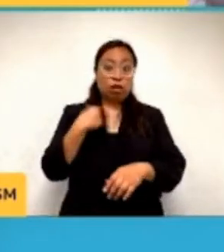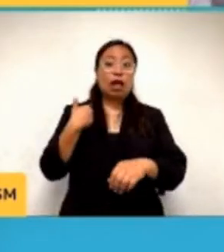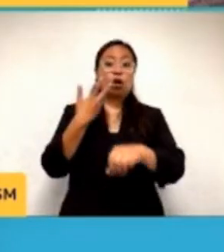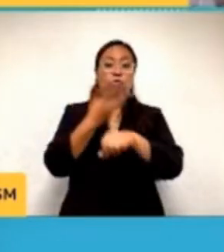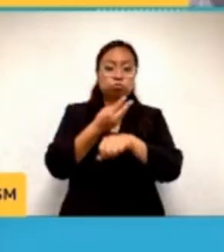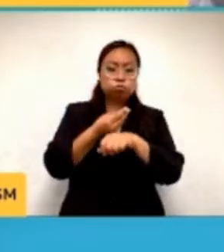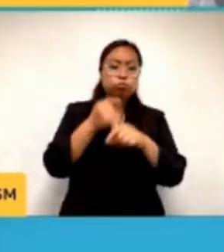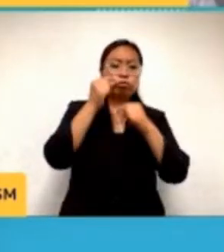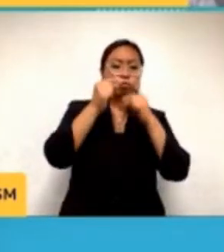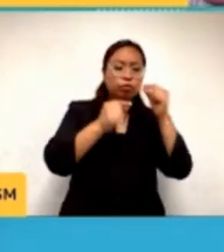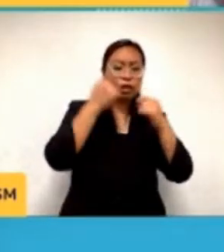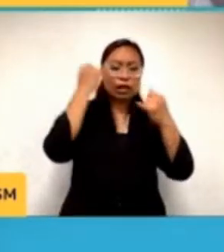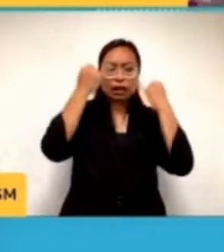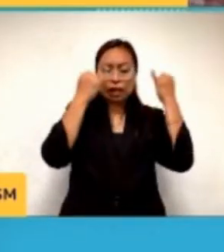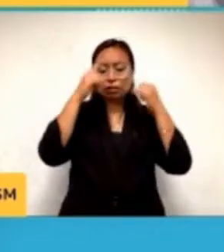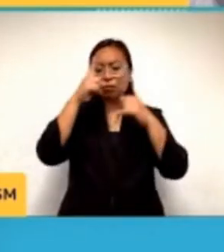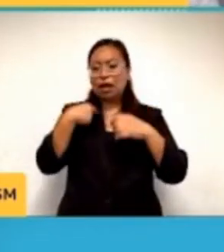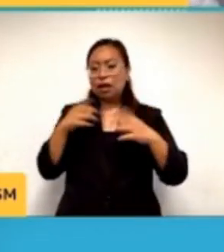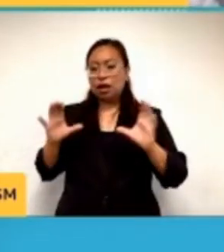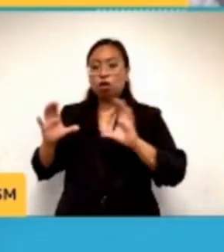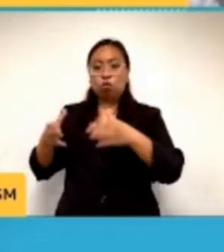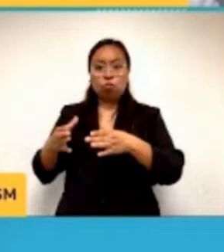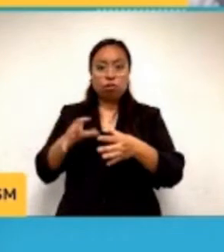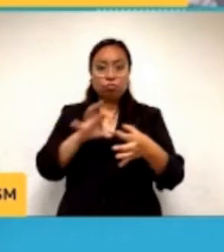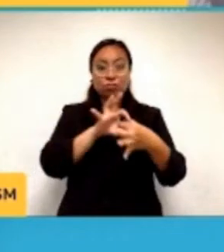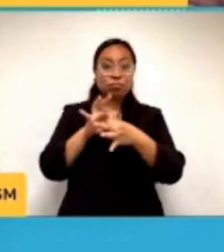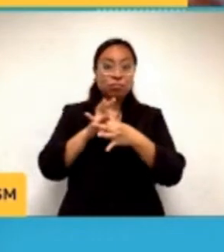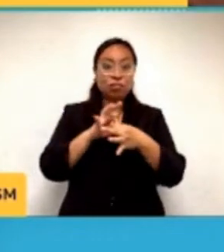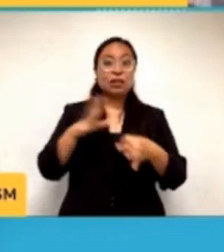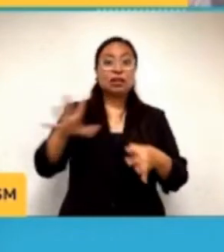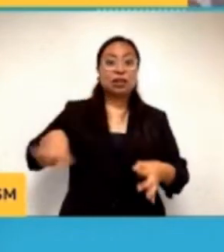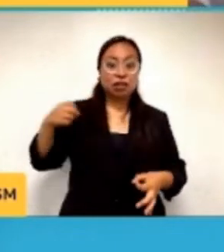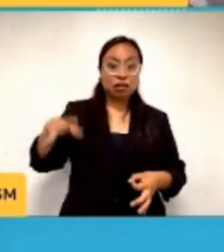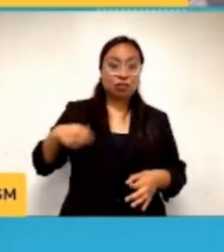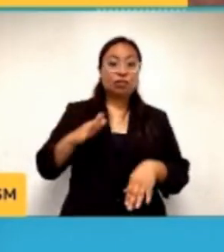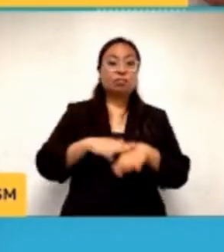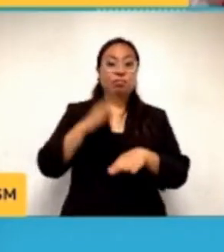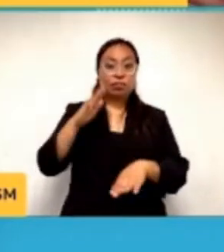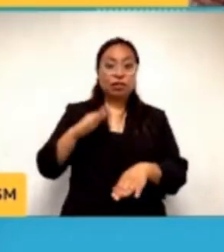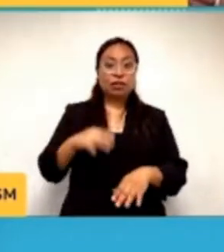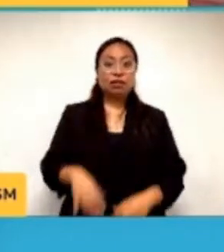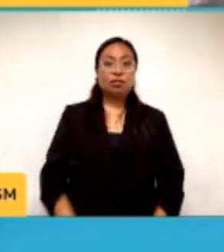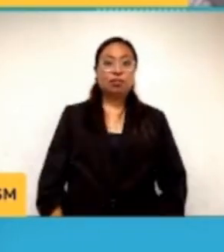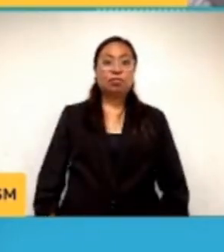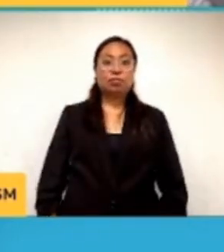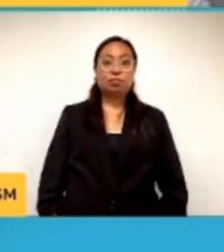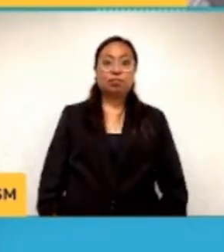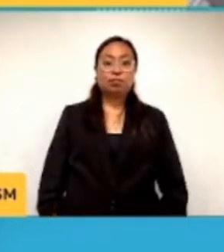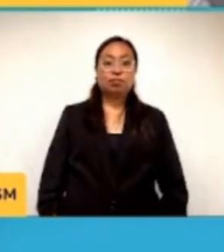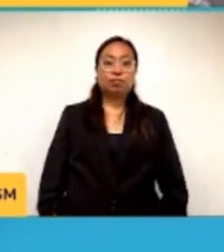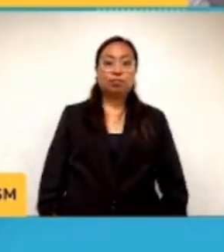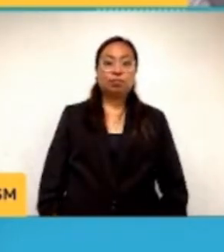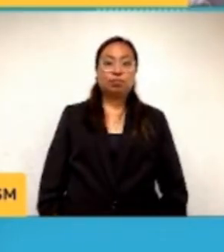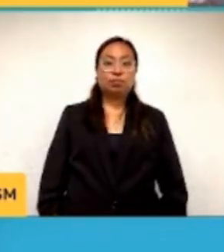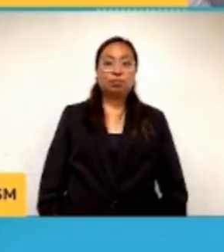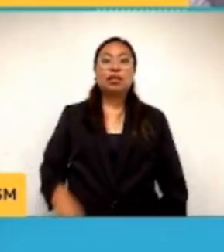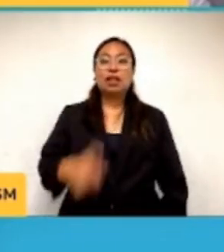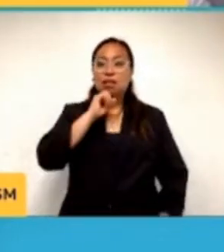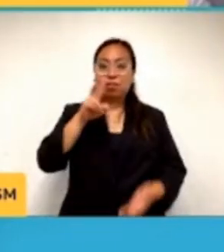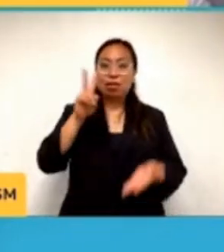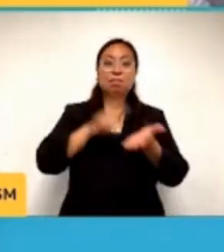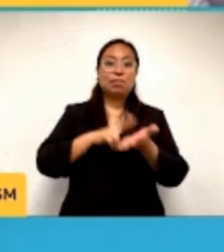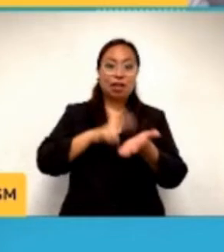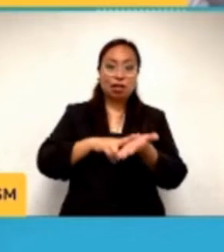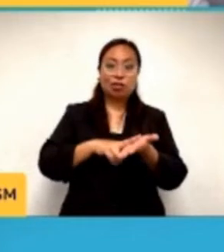justamente unir esfuerzos y permitir a otras personas también generar valor rumbo al